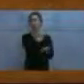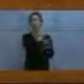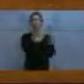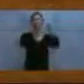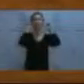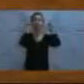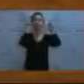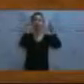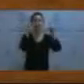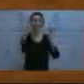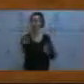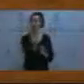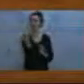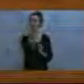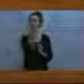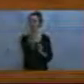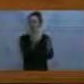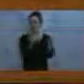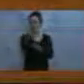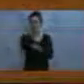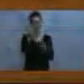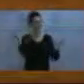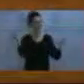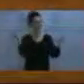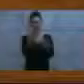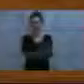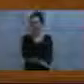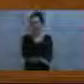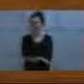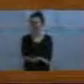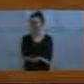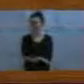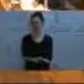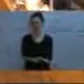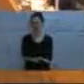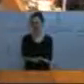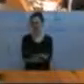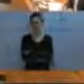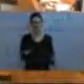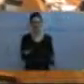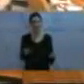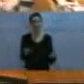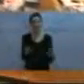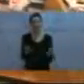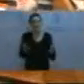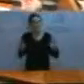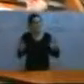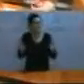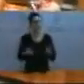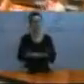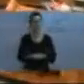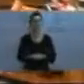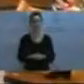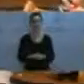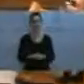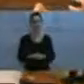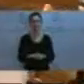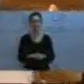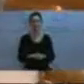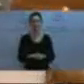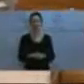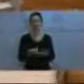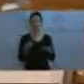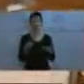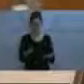Educación, yo creo que hay algo que no les cuadra. Yo no sé qué es, pero desde luego